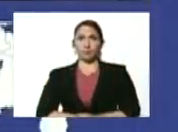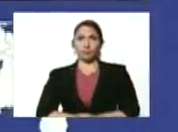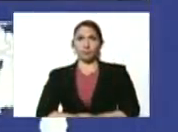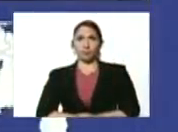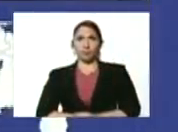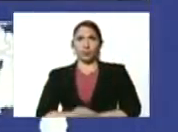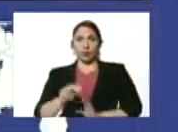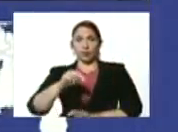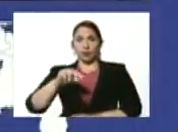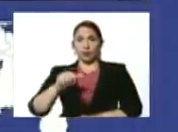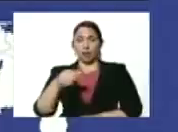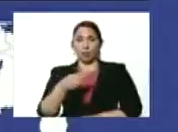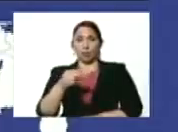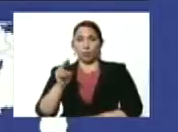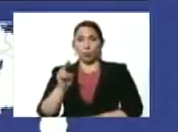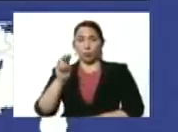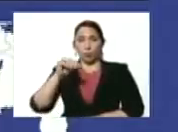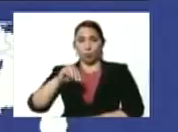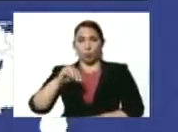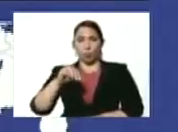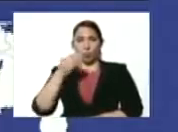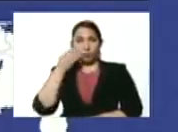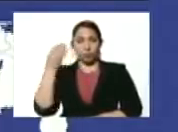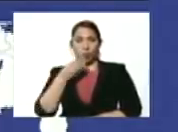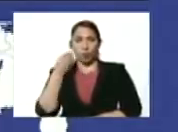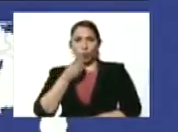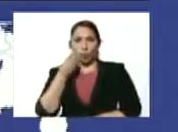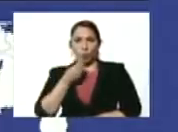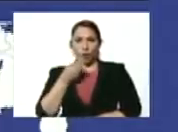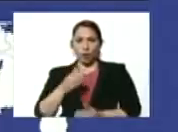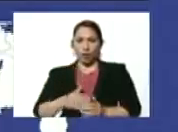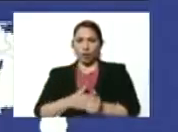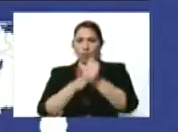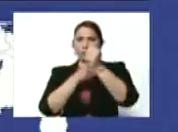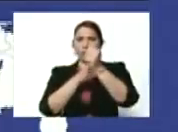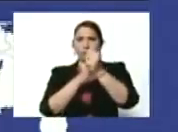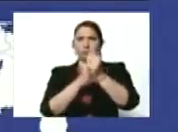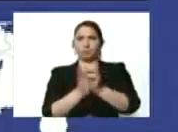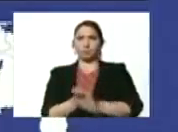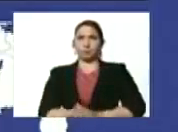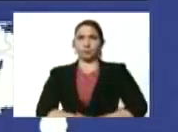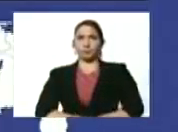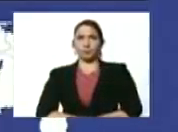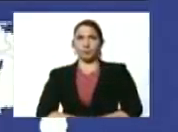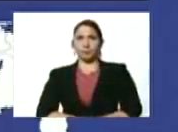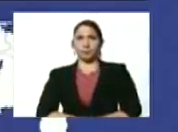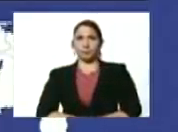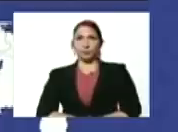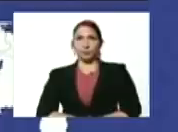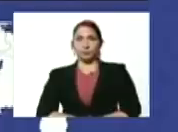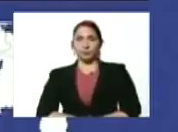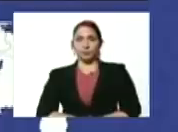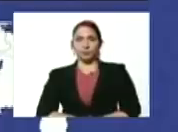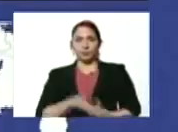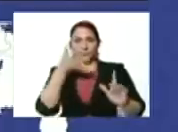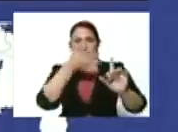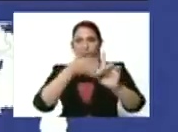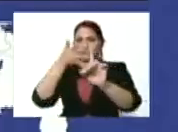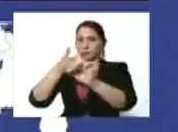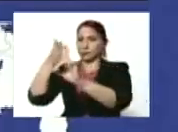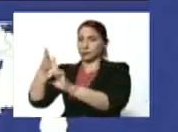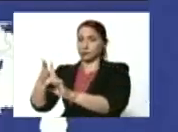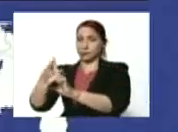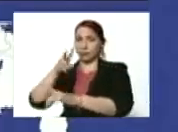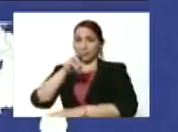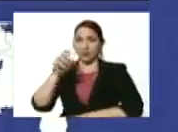Nahum, este muchacho, joven líder, forjado durante estos 20 años de revolución